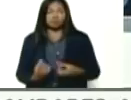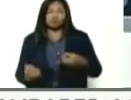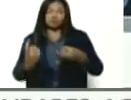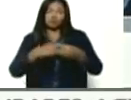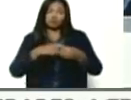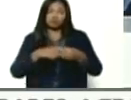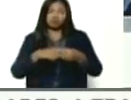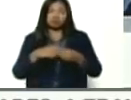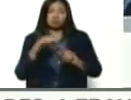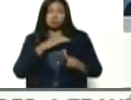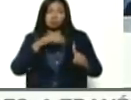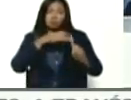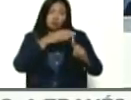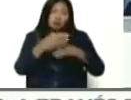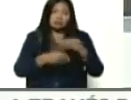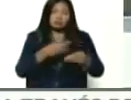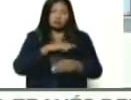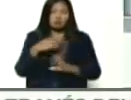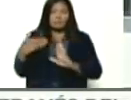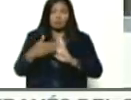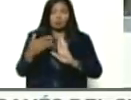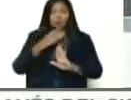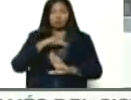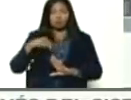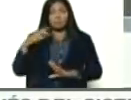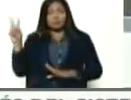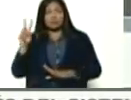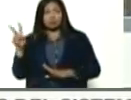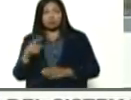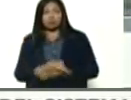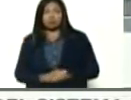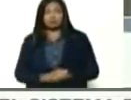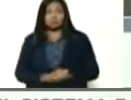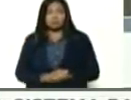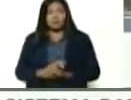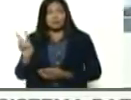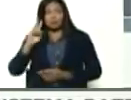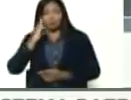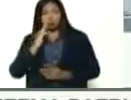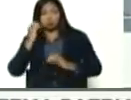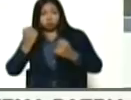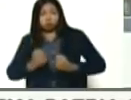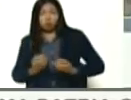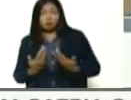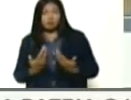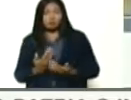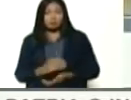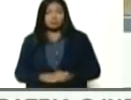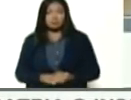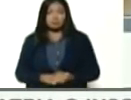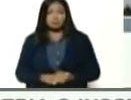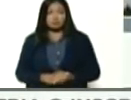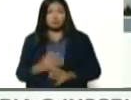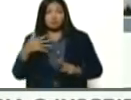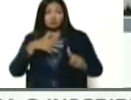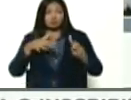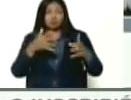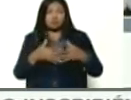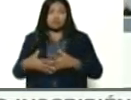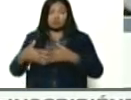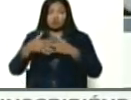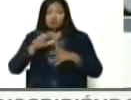la persecución contra venezuela la venezuela bolivariana la persecución del imperialismo norteamericano